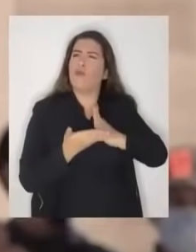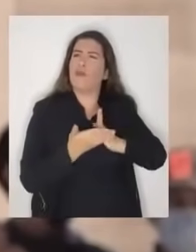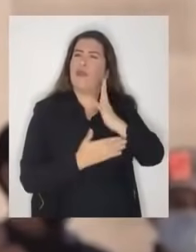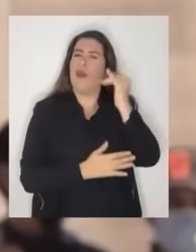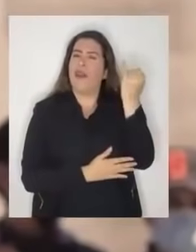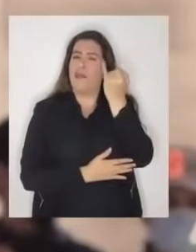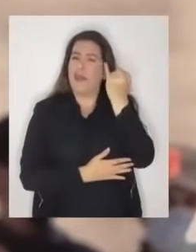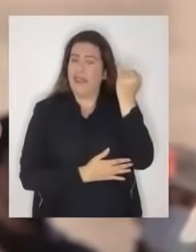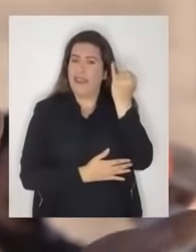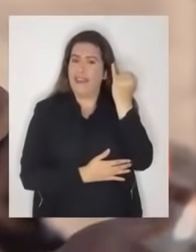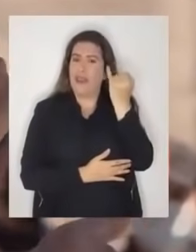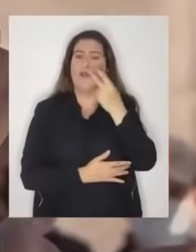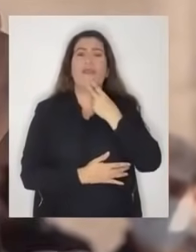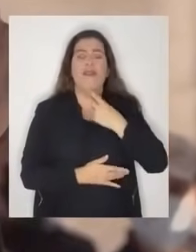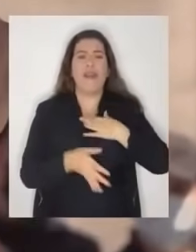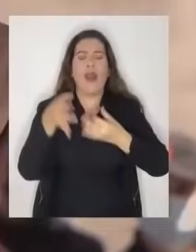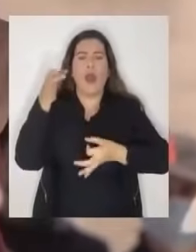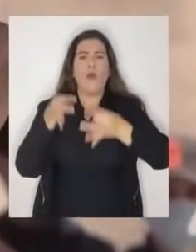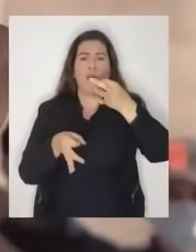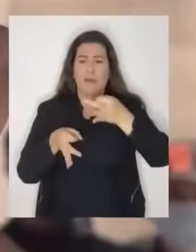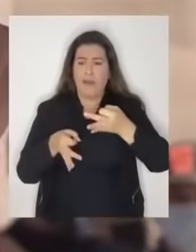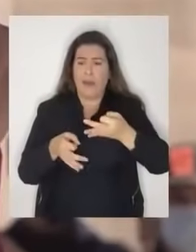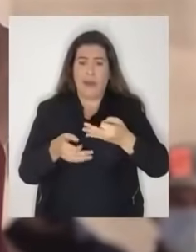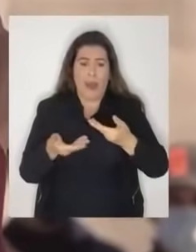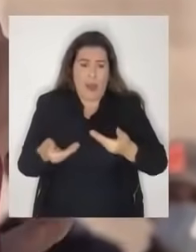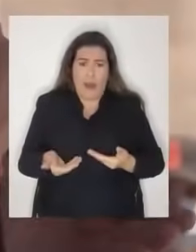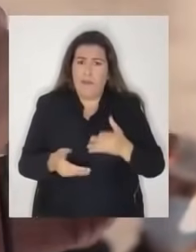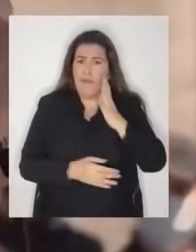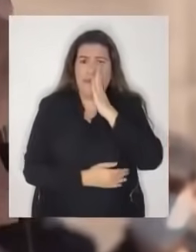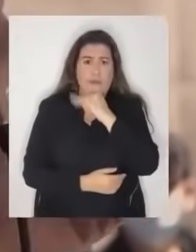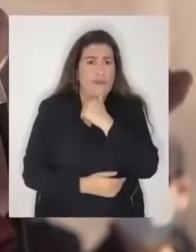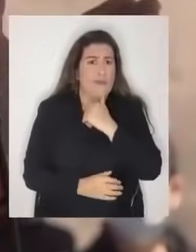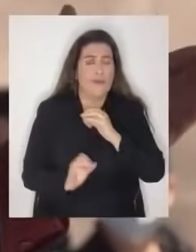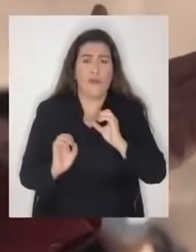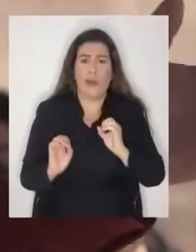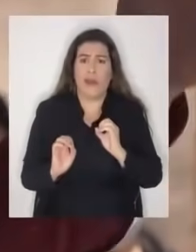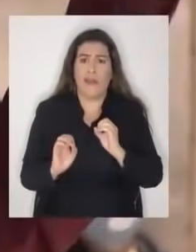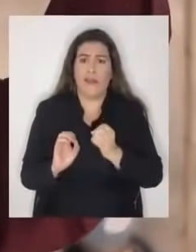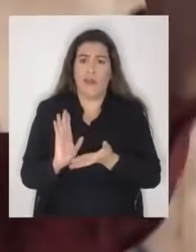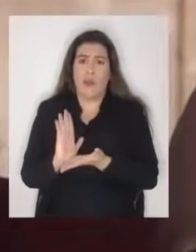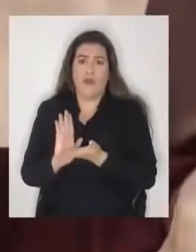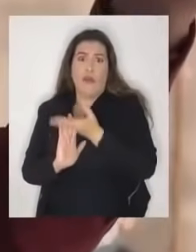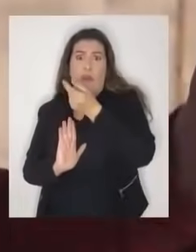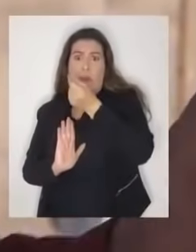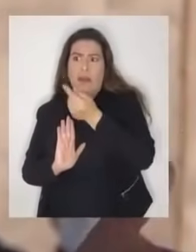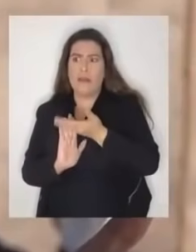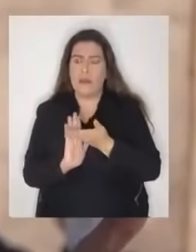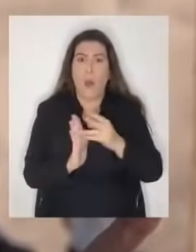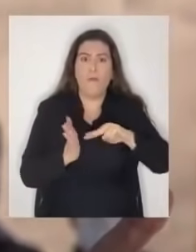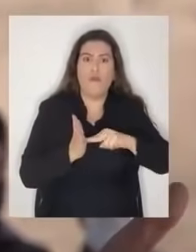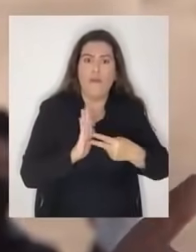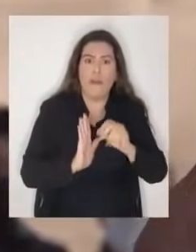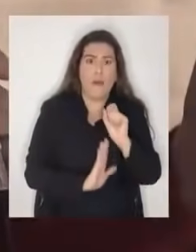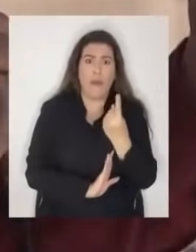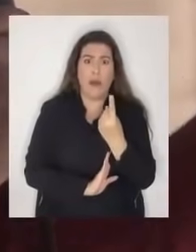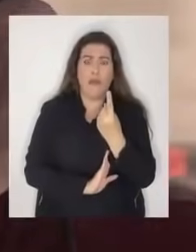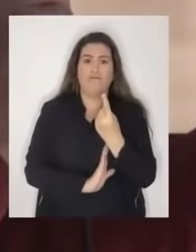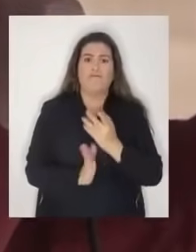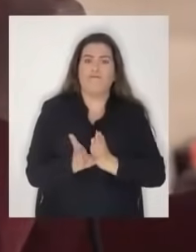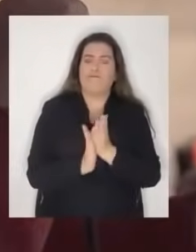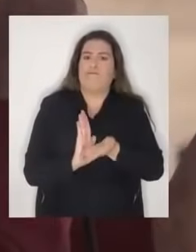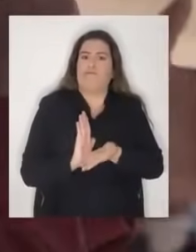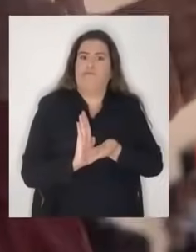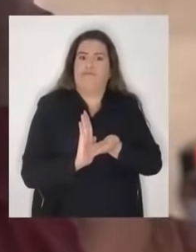justa. Hoy día no tenemos nada. Suben los precios, claro, a la primera crisis, compañeros, que no se